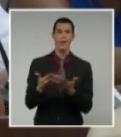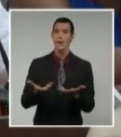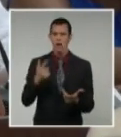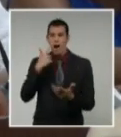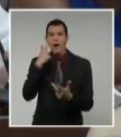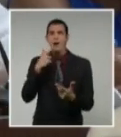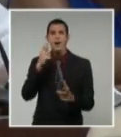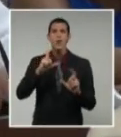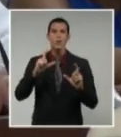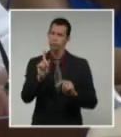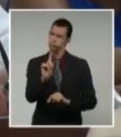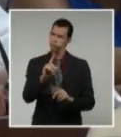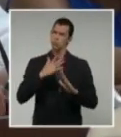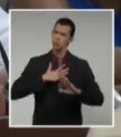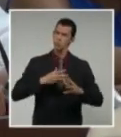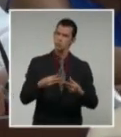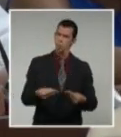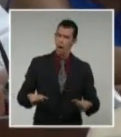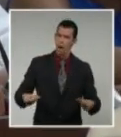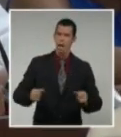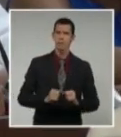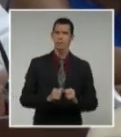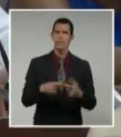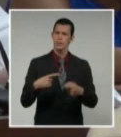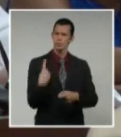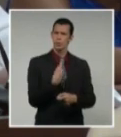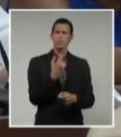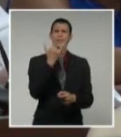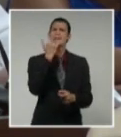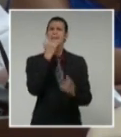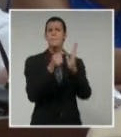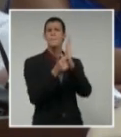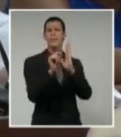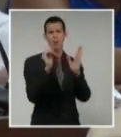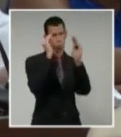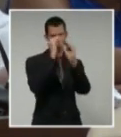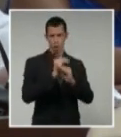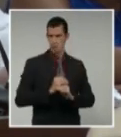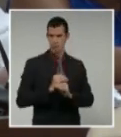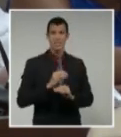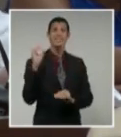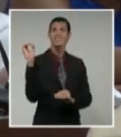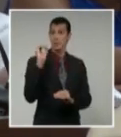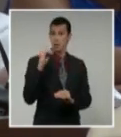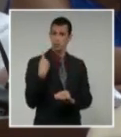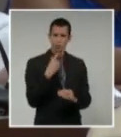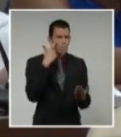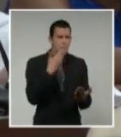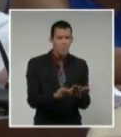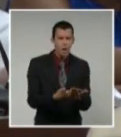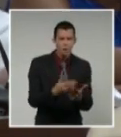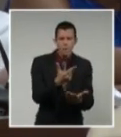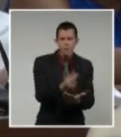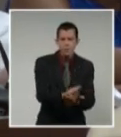fidel también la patria de elche que es la patria de ustedes y muy contento por haber podido establecer este contacto con usted estimadas